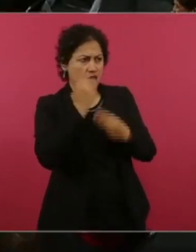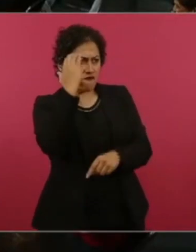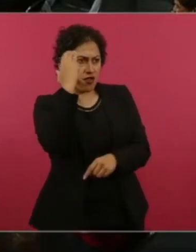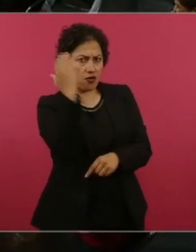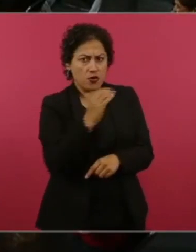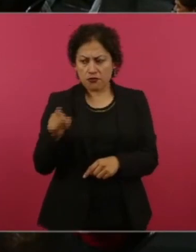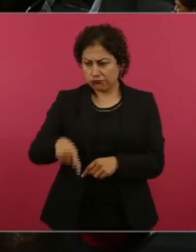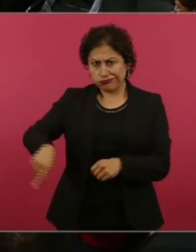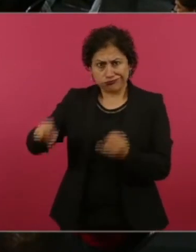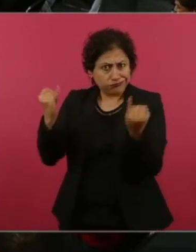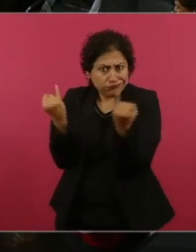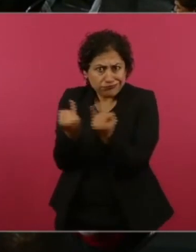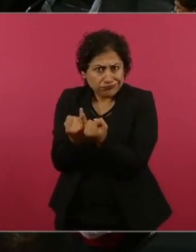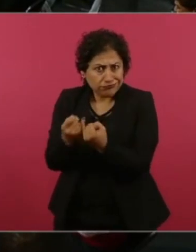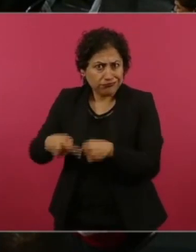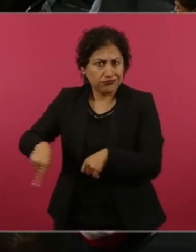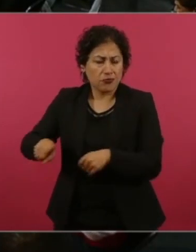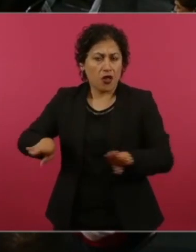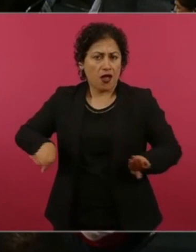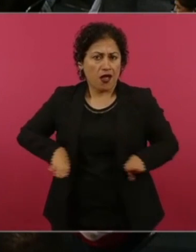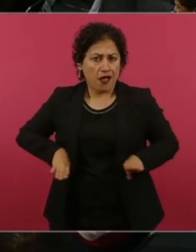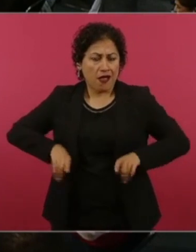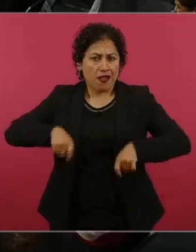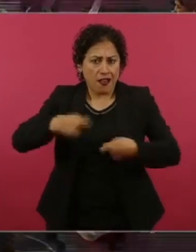Pero tienen que actuar.